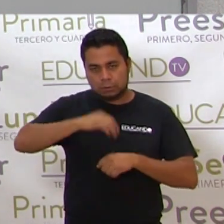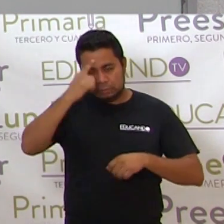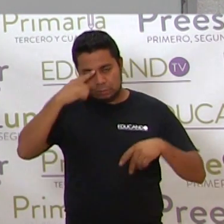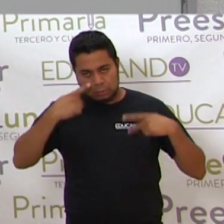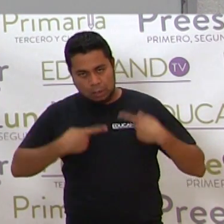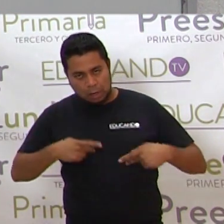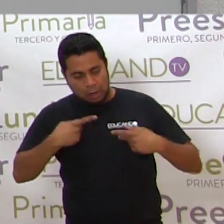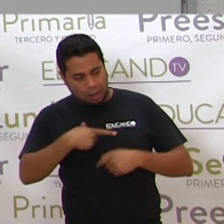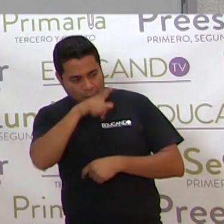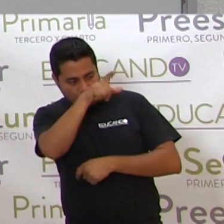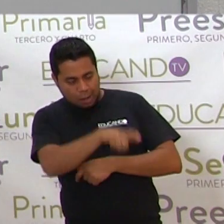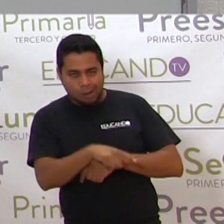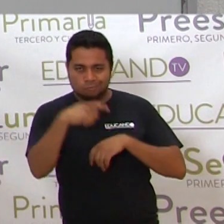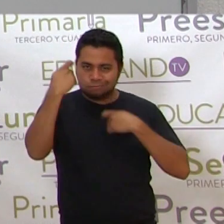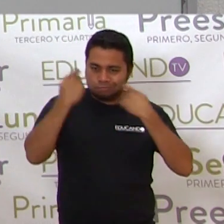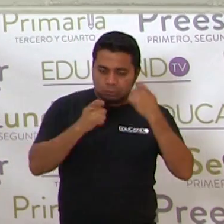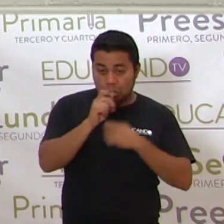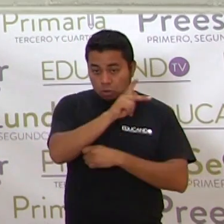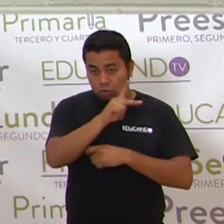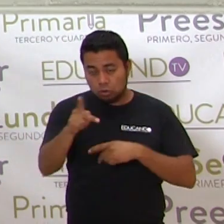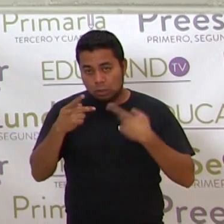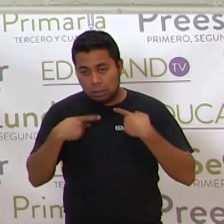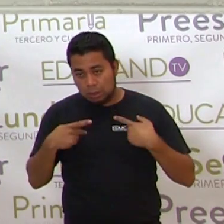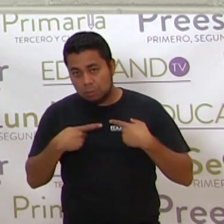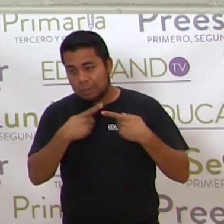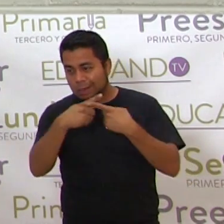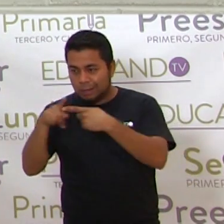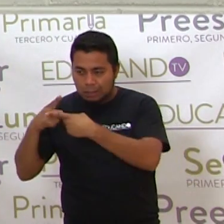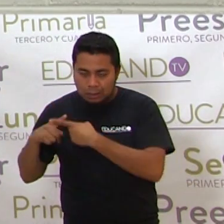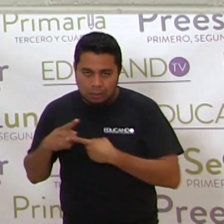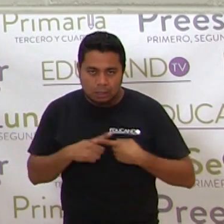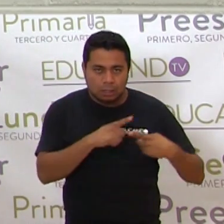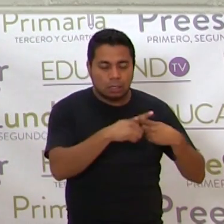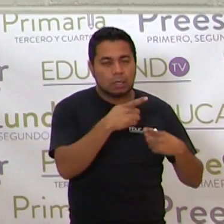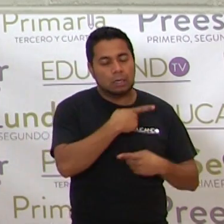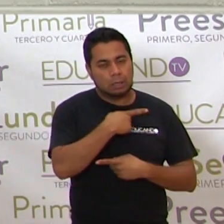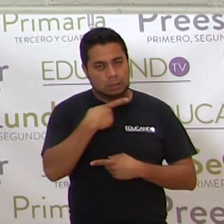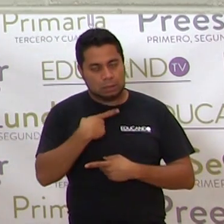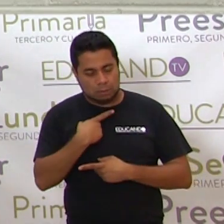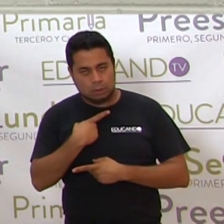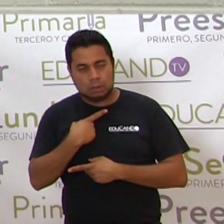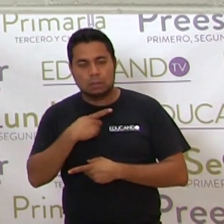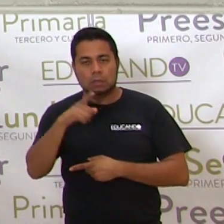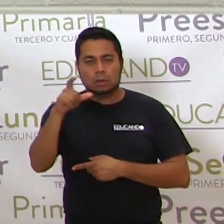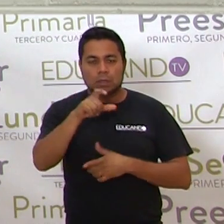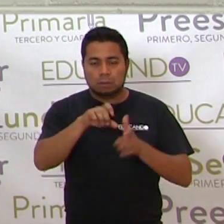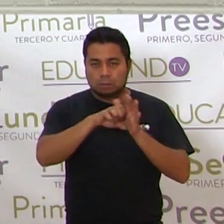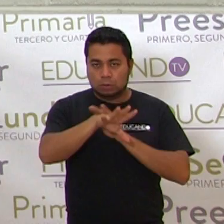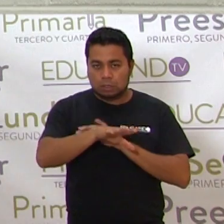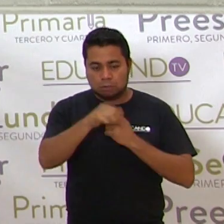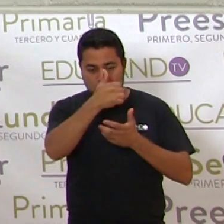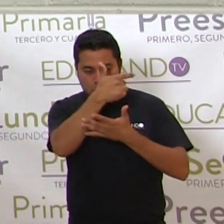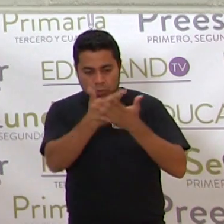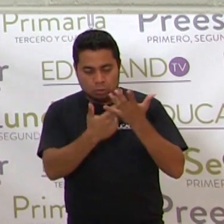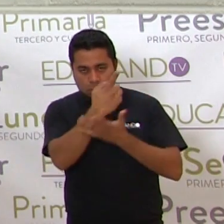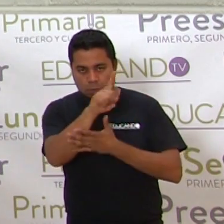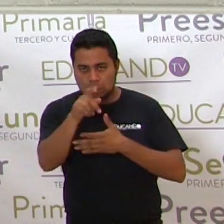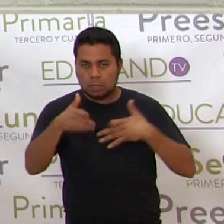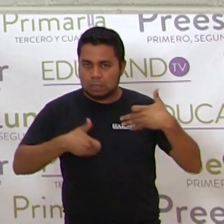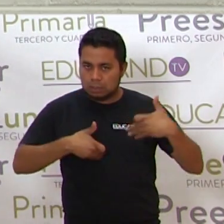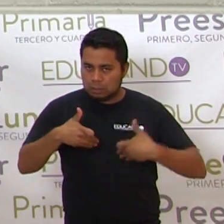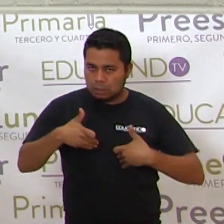personaje, porque todos los personajes tienen que ser diferentes. Bien, al momento que la obra de teatro